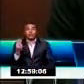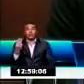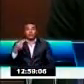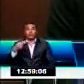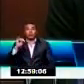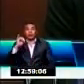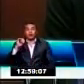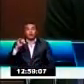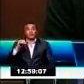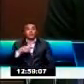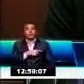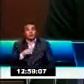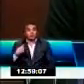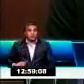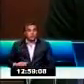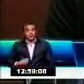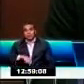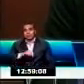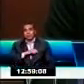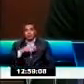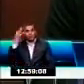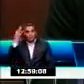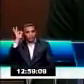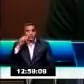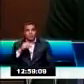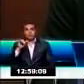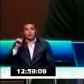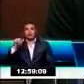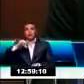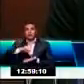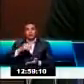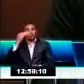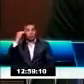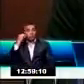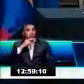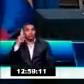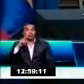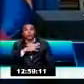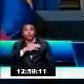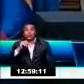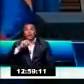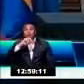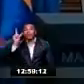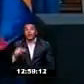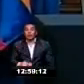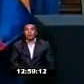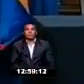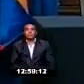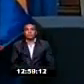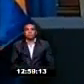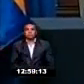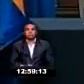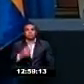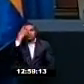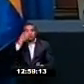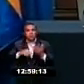en China, de España, Francia, Irán, Corea del Sur e Italia. No hay ningún motivo por el que